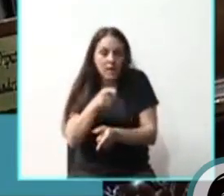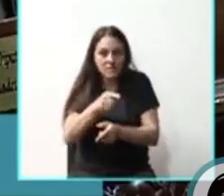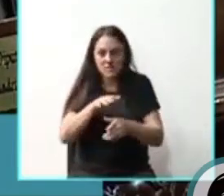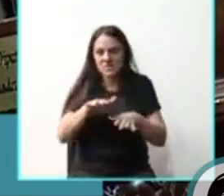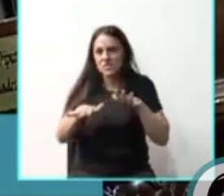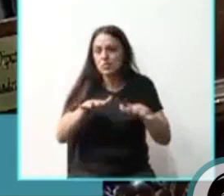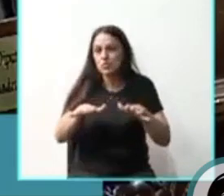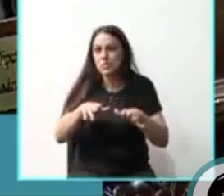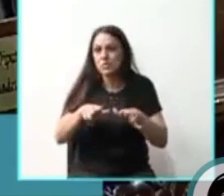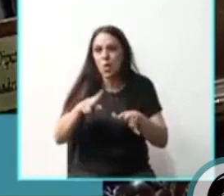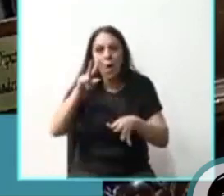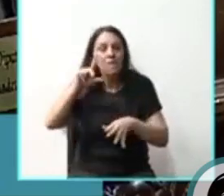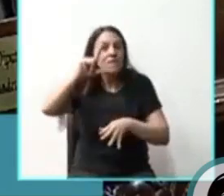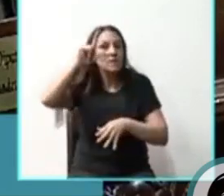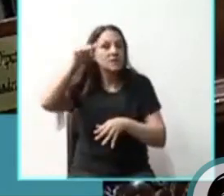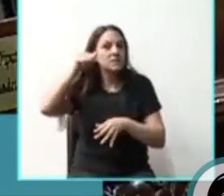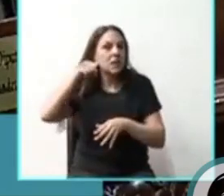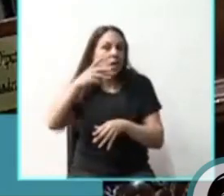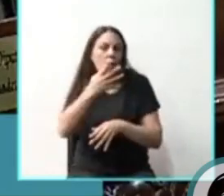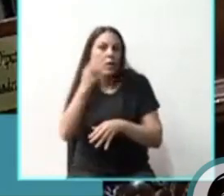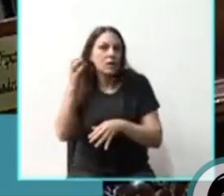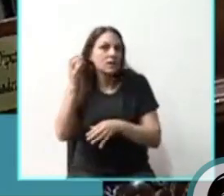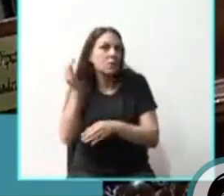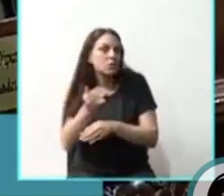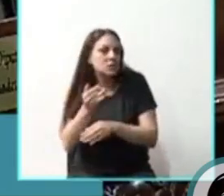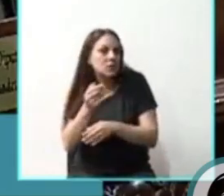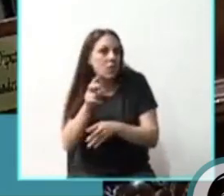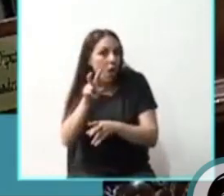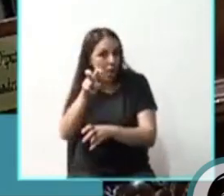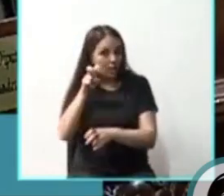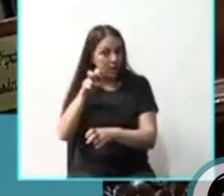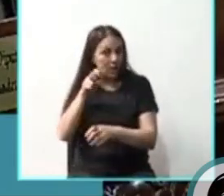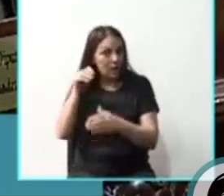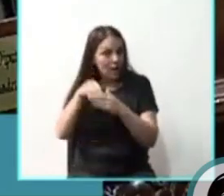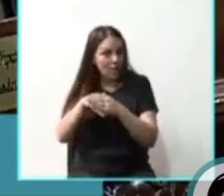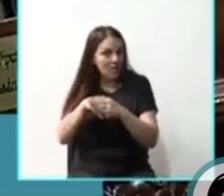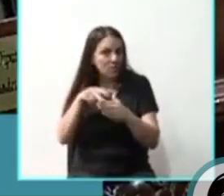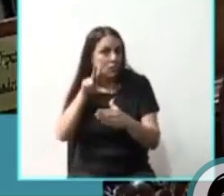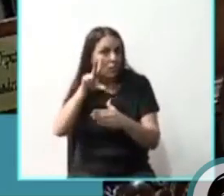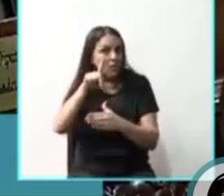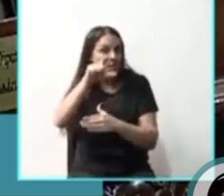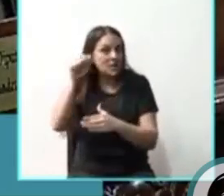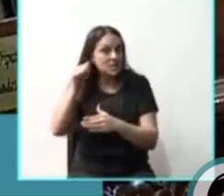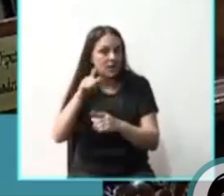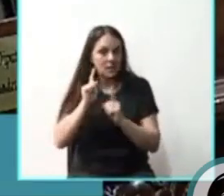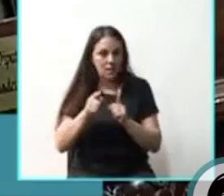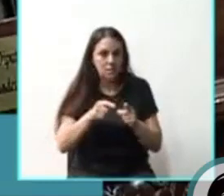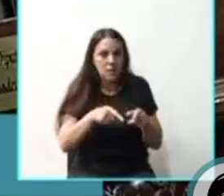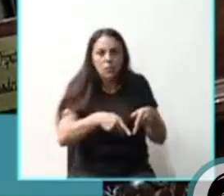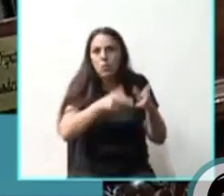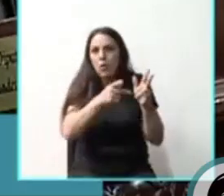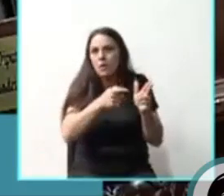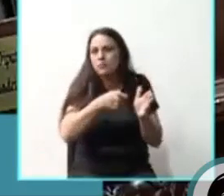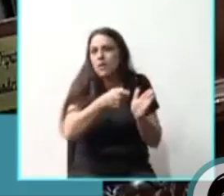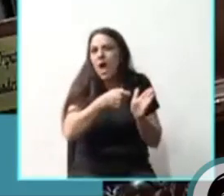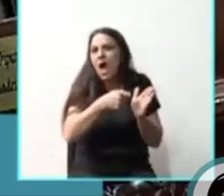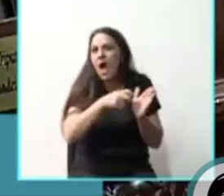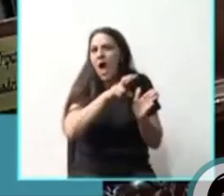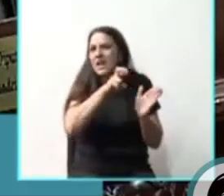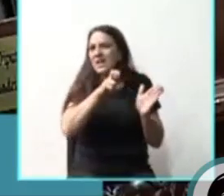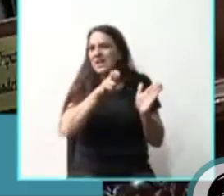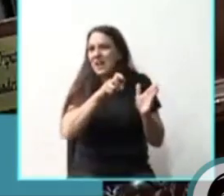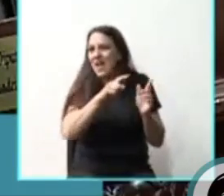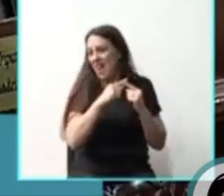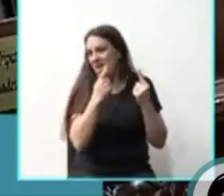villas el 40% alquila en los propios inquilinatos donde se ven carteles vacíos qué quiere